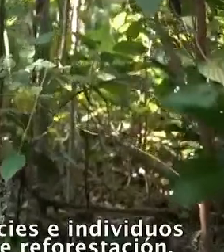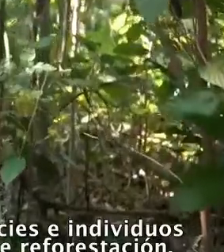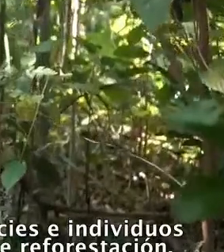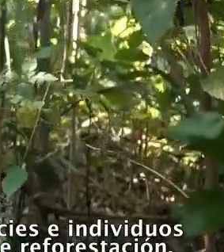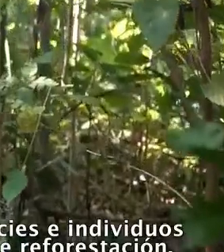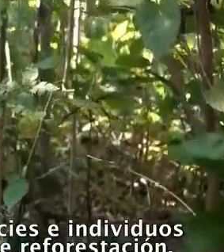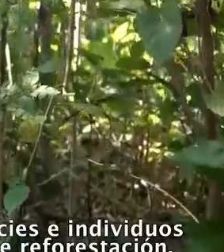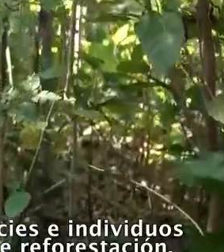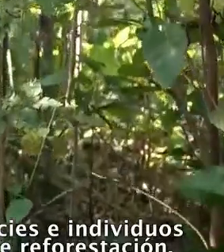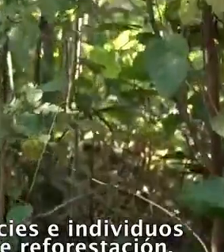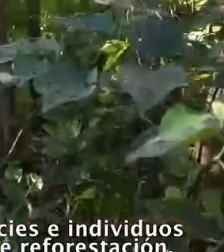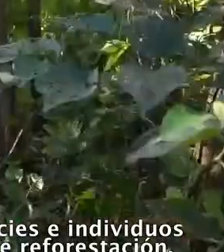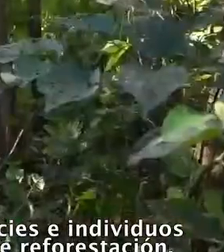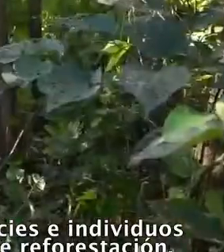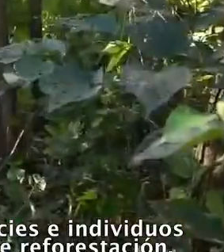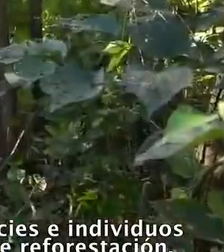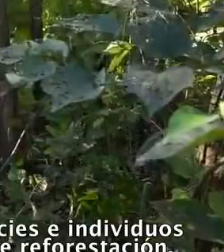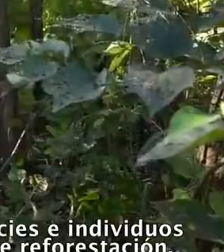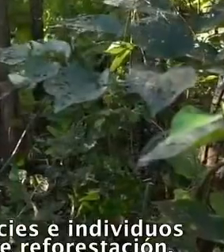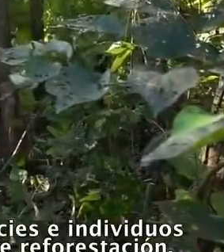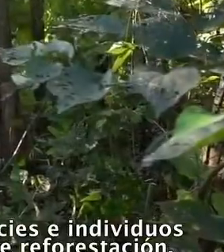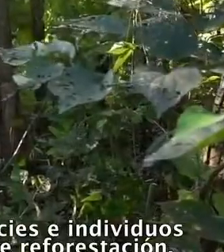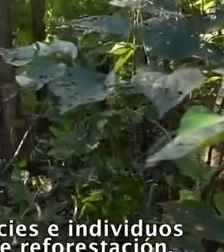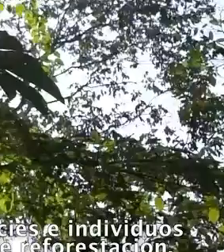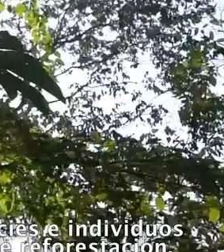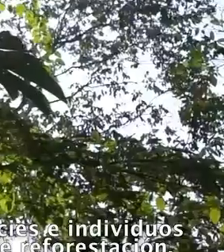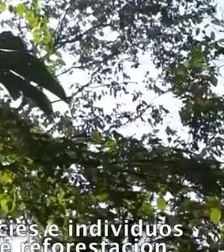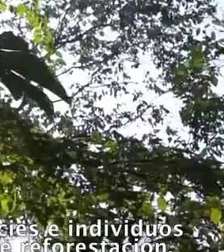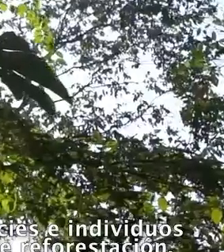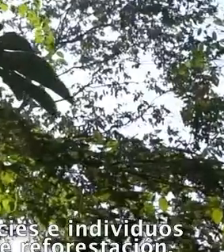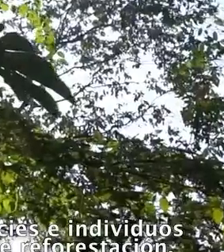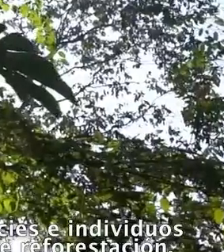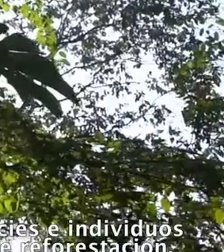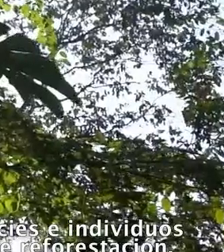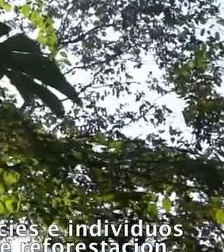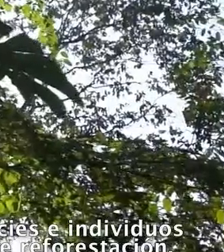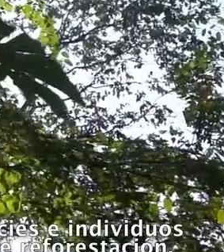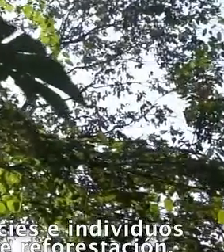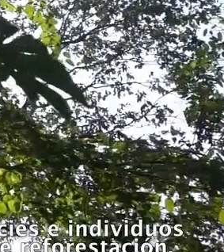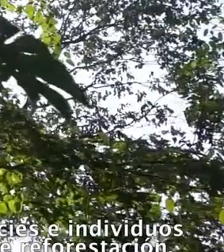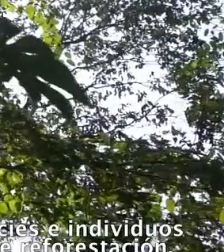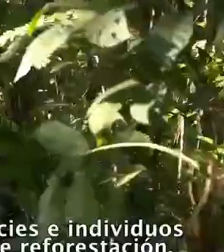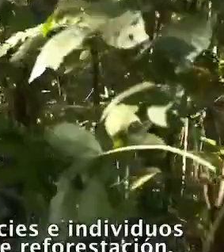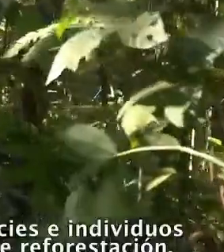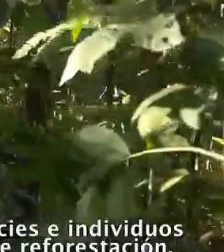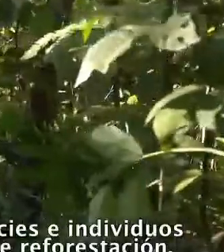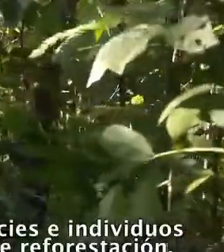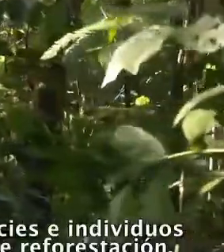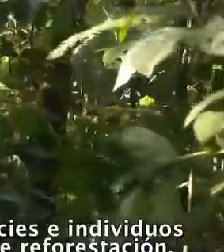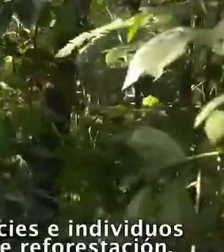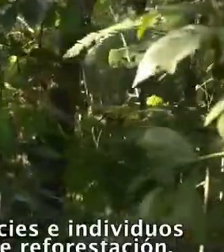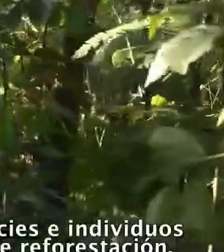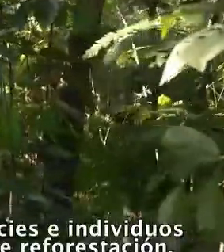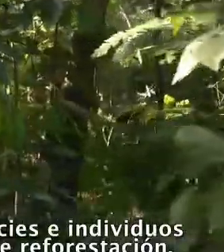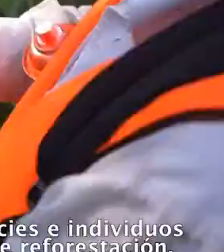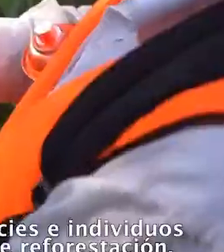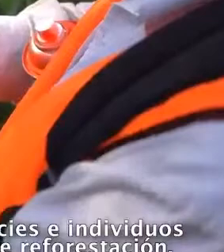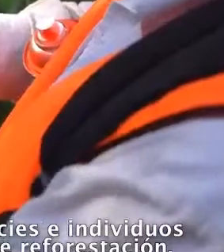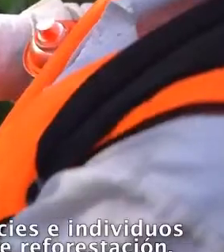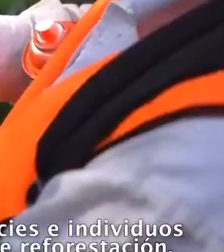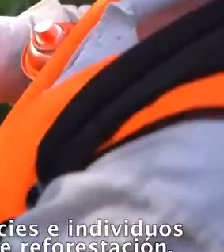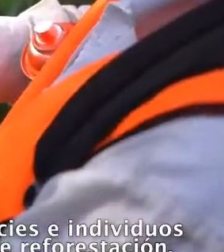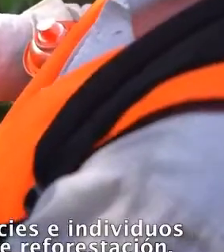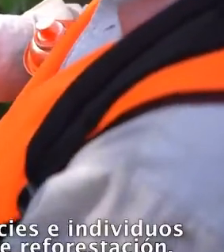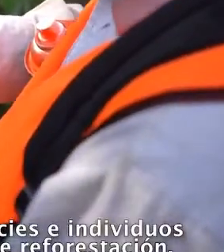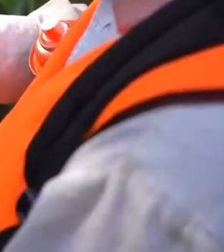Tenosique, se realiza un censo forestal para identificar especies e individuos en el derecho de vía y posteriormente implementar medidas